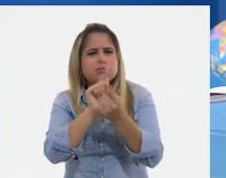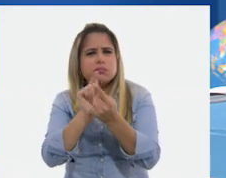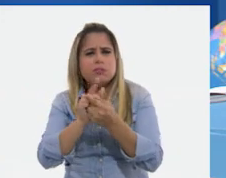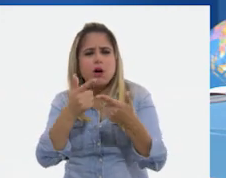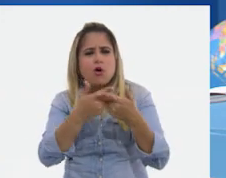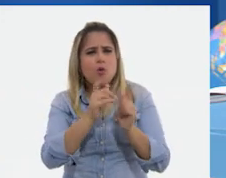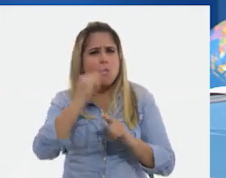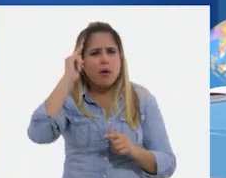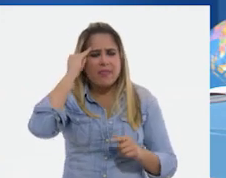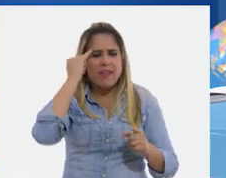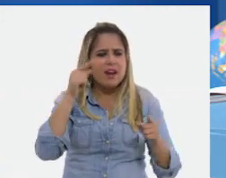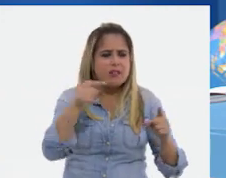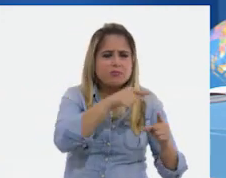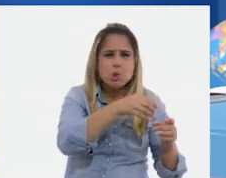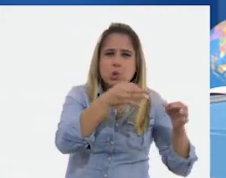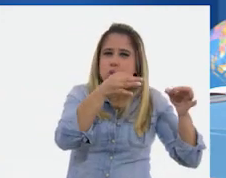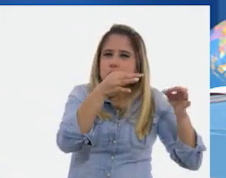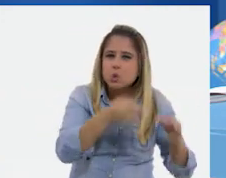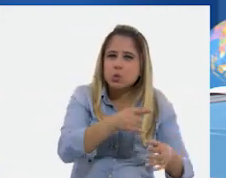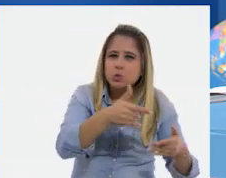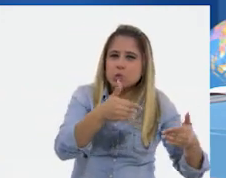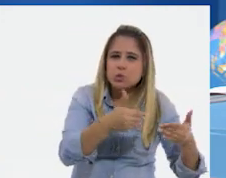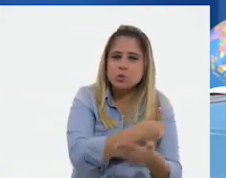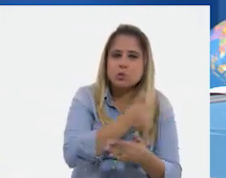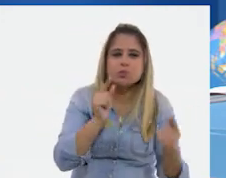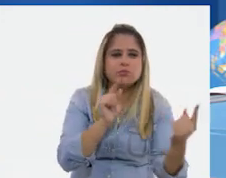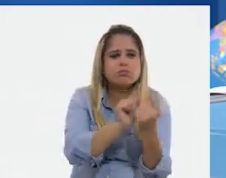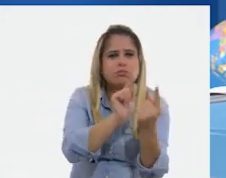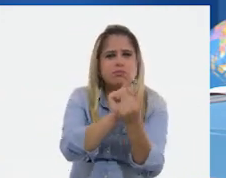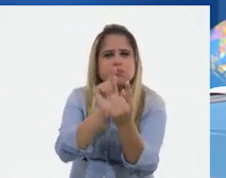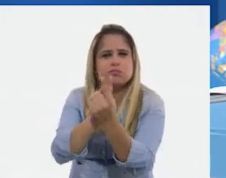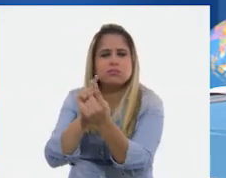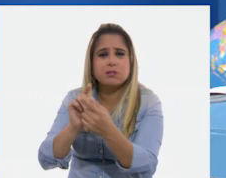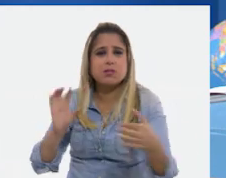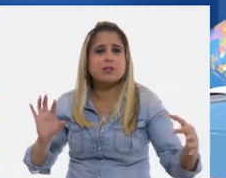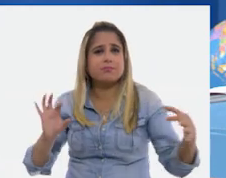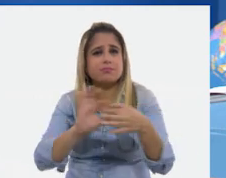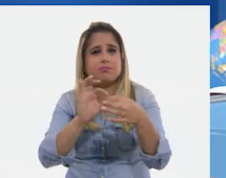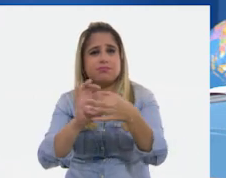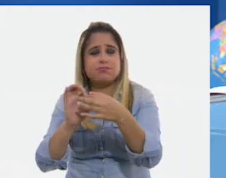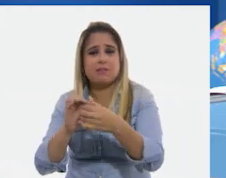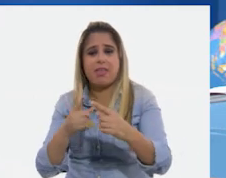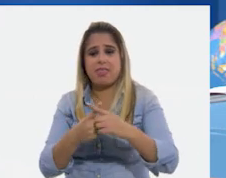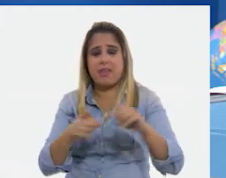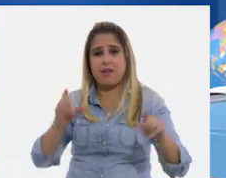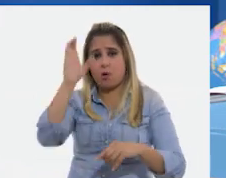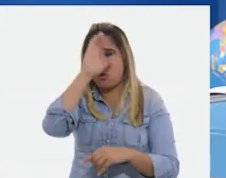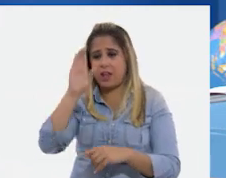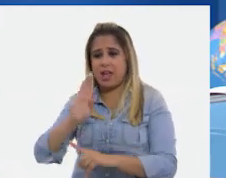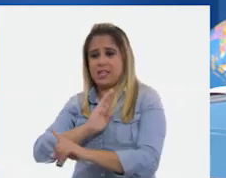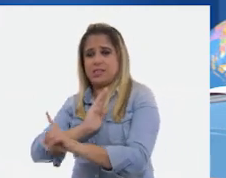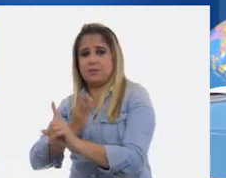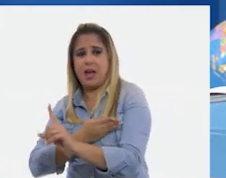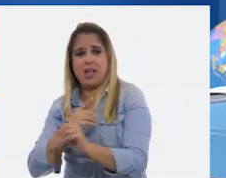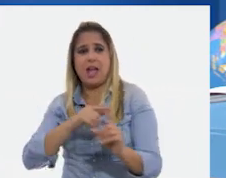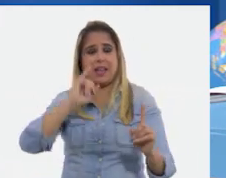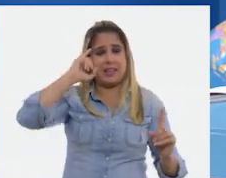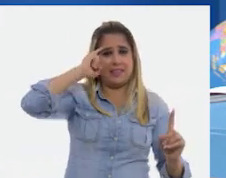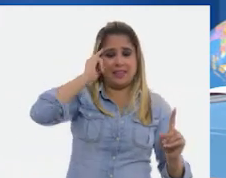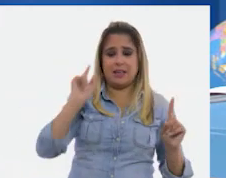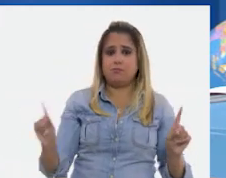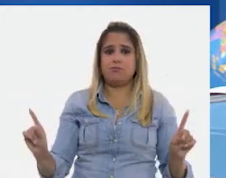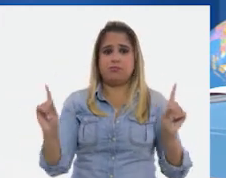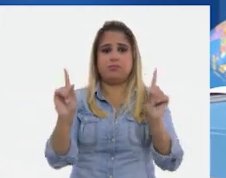grupos indígenas originarios. Por el contacto y la relación entre estas diferentes culturas, españoles